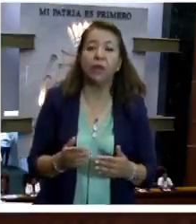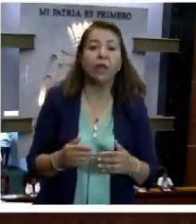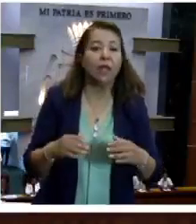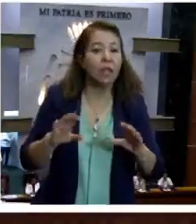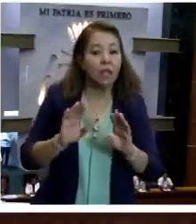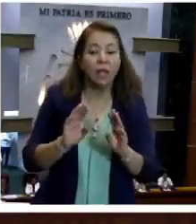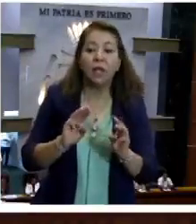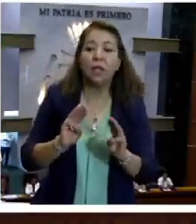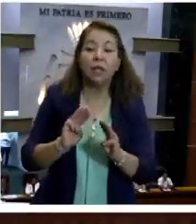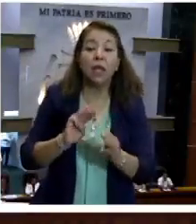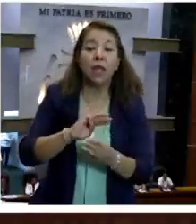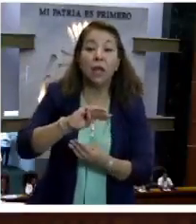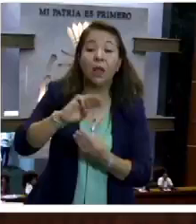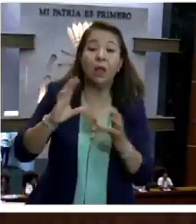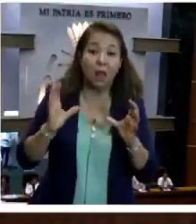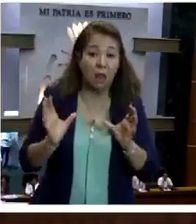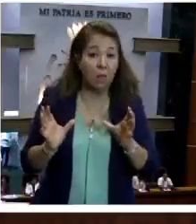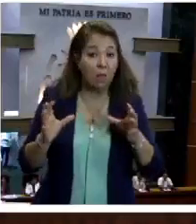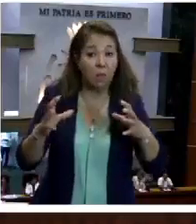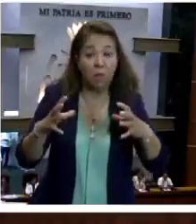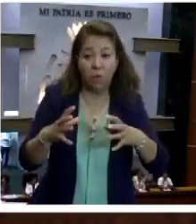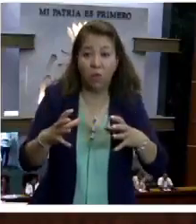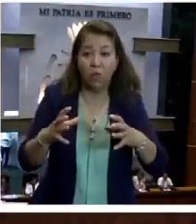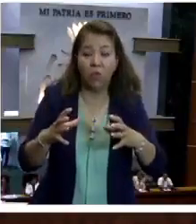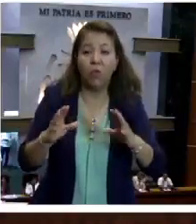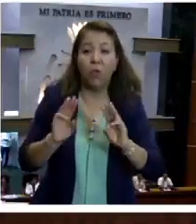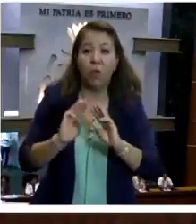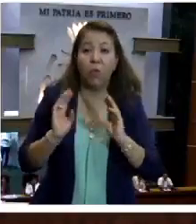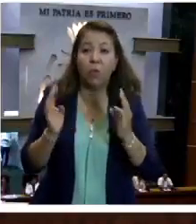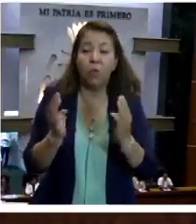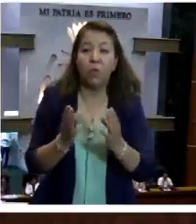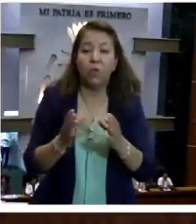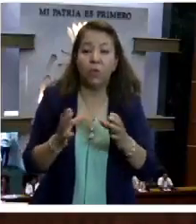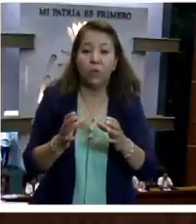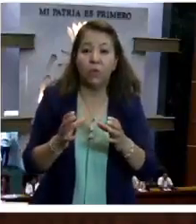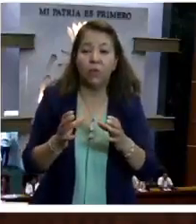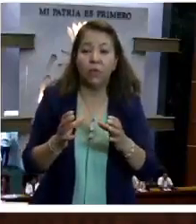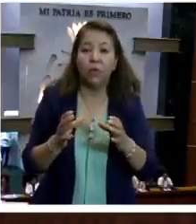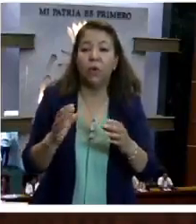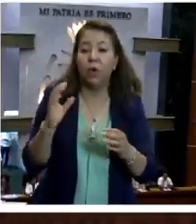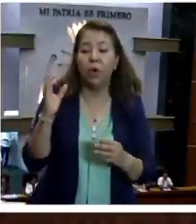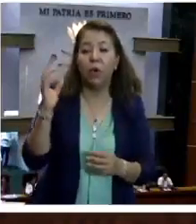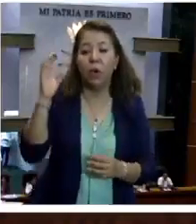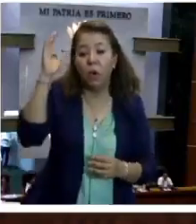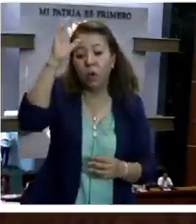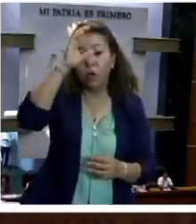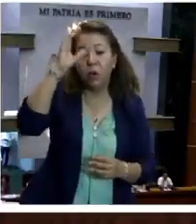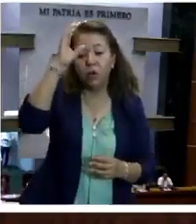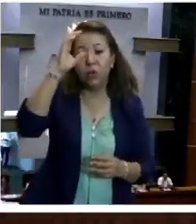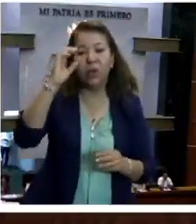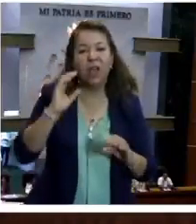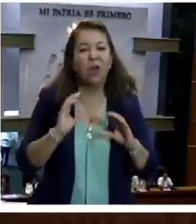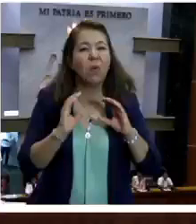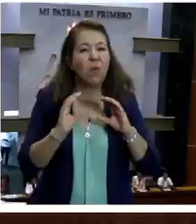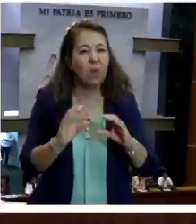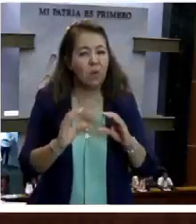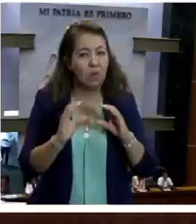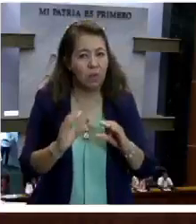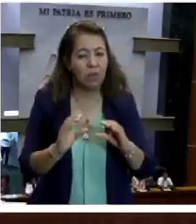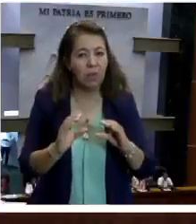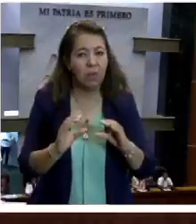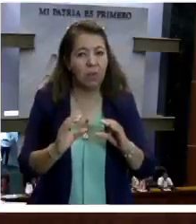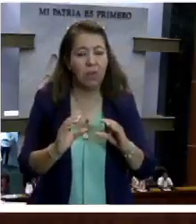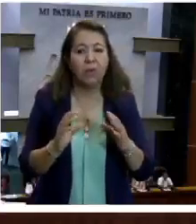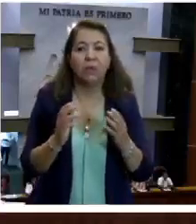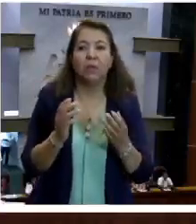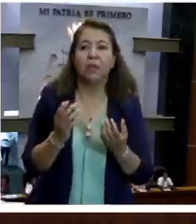global, tenemos que arraigar también una cultura de conservación y de